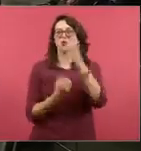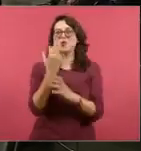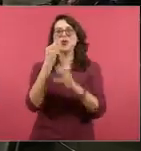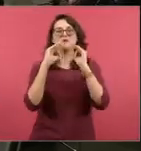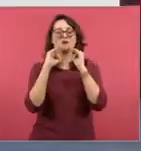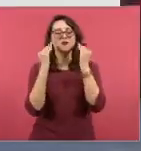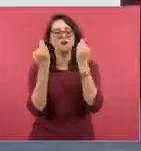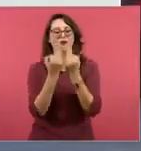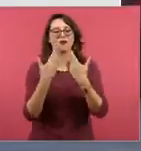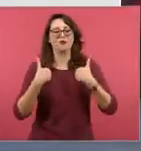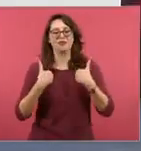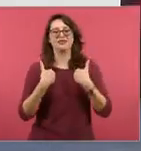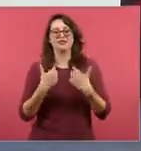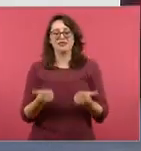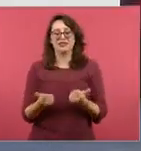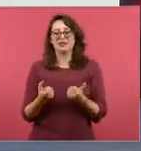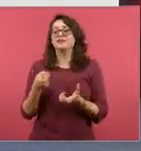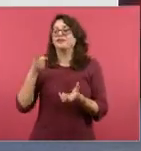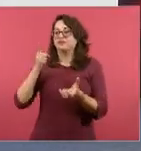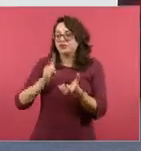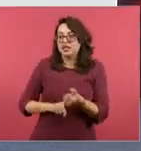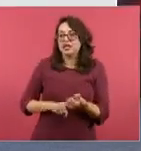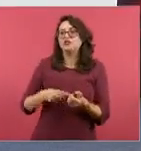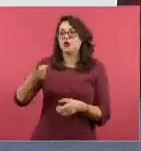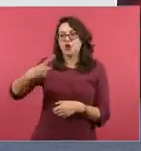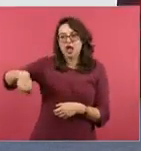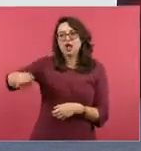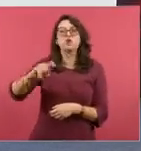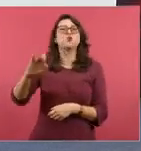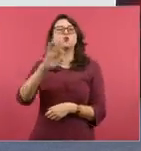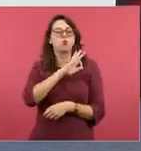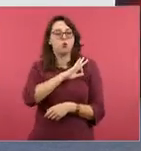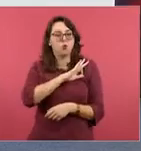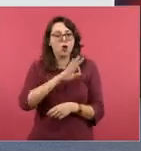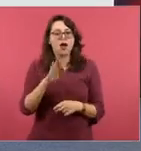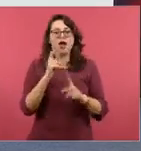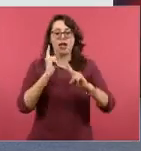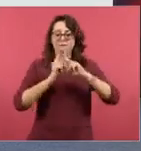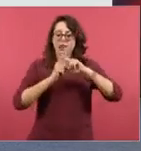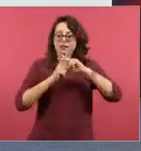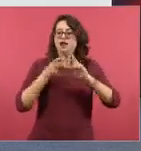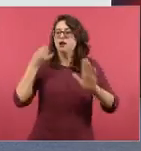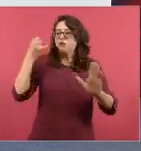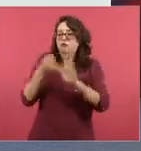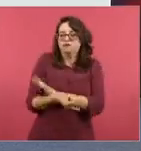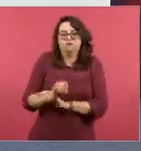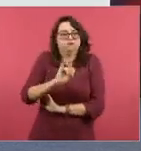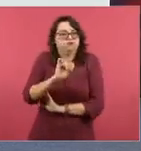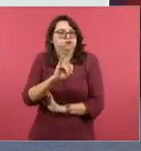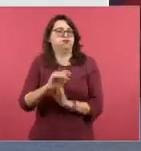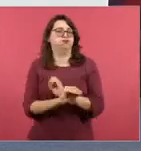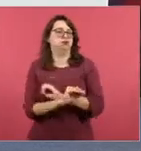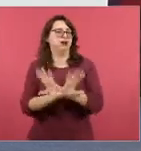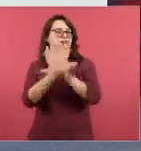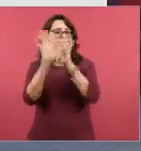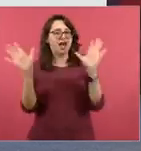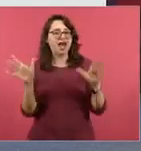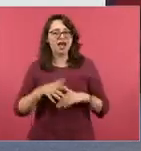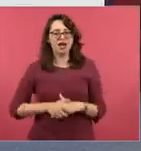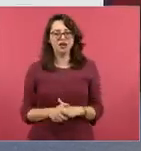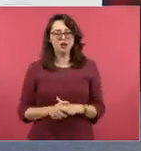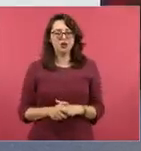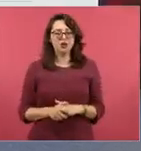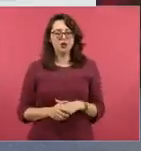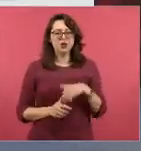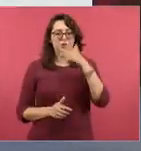encontrar resolución de problemas, sí, situaciones problematizadoras, sí, pues de eso se trata. Imaginen, piensen